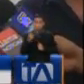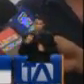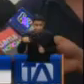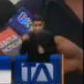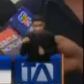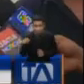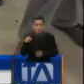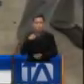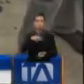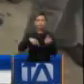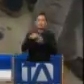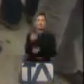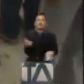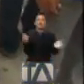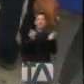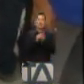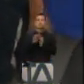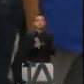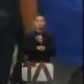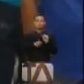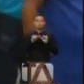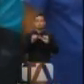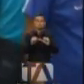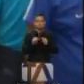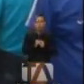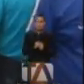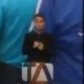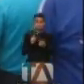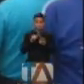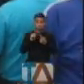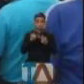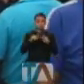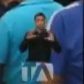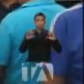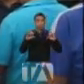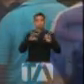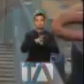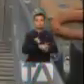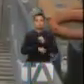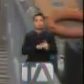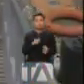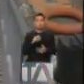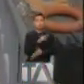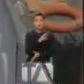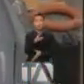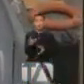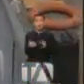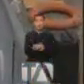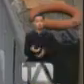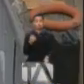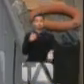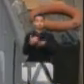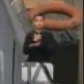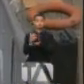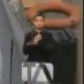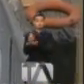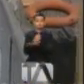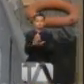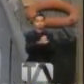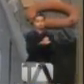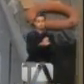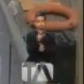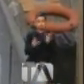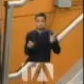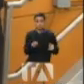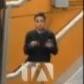regresan a seguirnos asaltando. Fue así que se sustrajeron desde los colchones de los bomberos hasta la escalera de extensión para apagar incendios. Pero no hubo ni